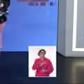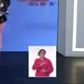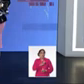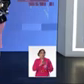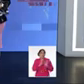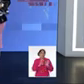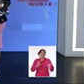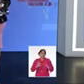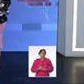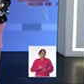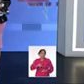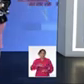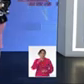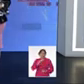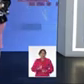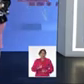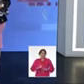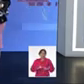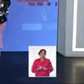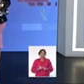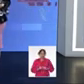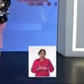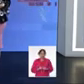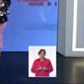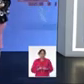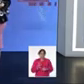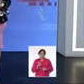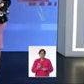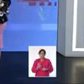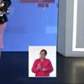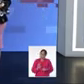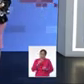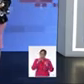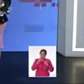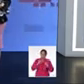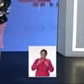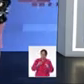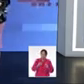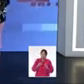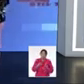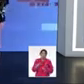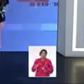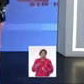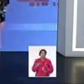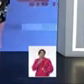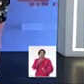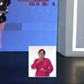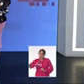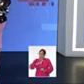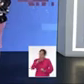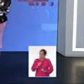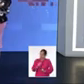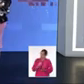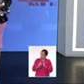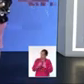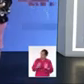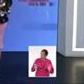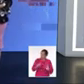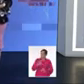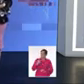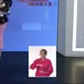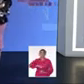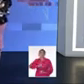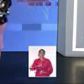de artistas. Hoy sí nos vamos a dar el lujo, en el noticiero estelar, de culminar con un artista de lujo, de nuestra